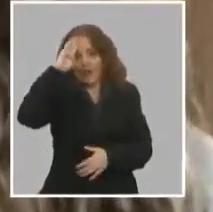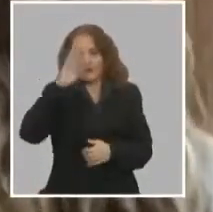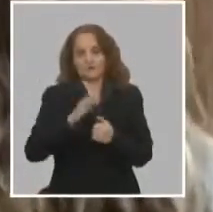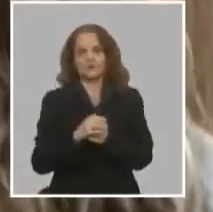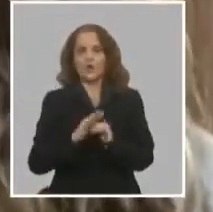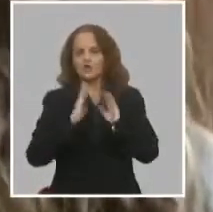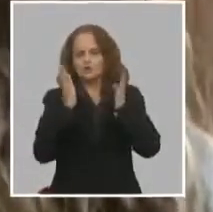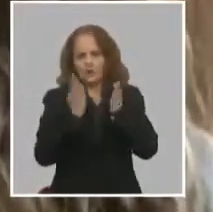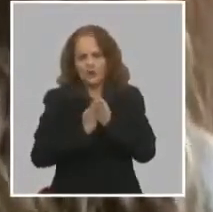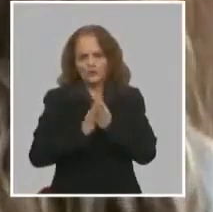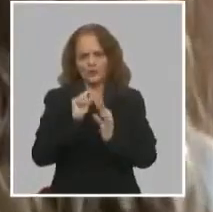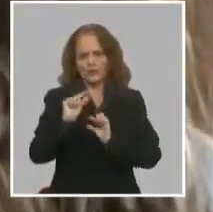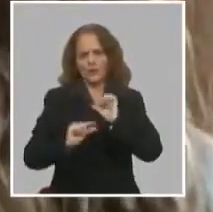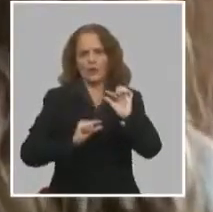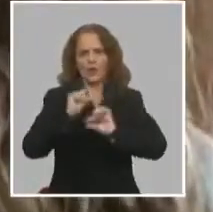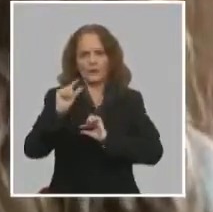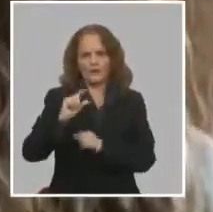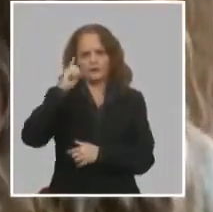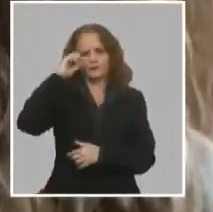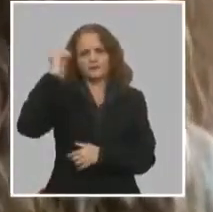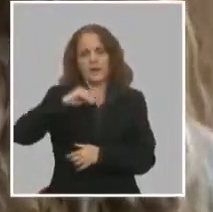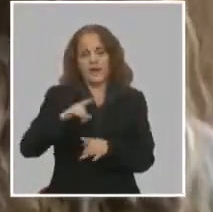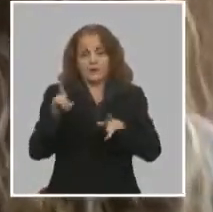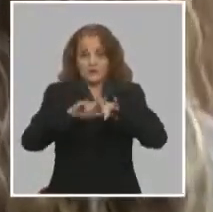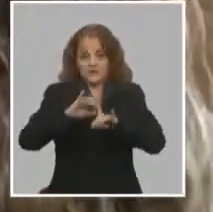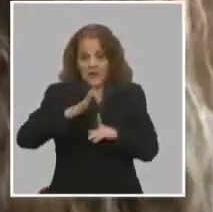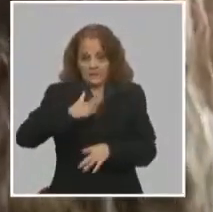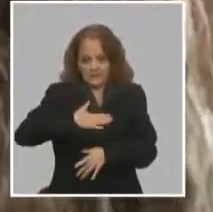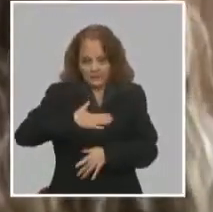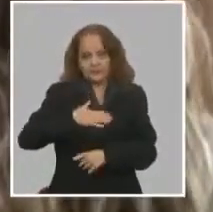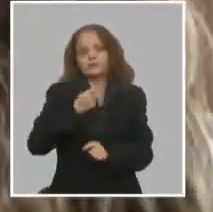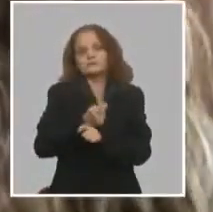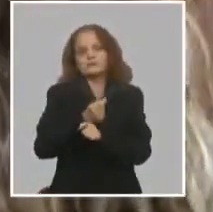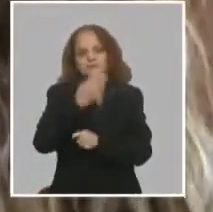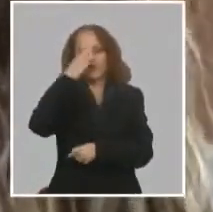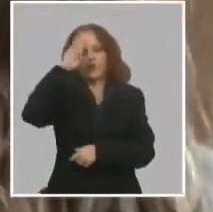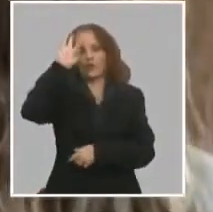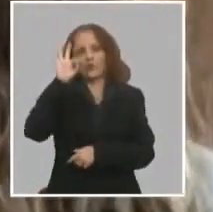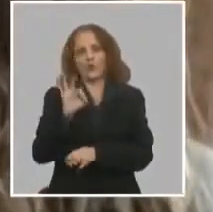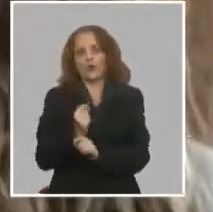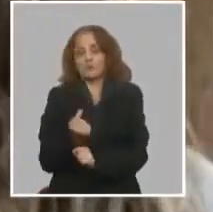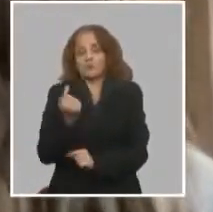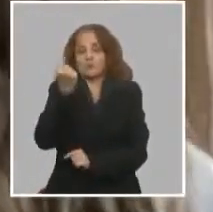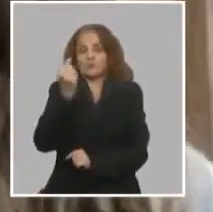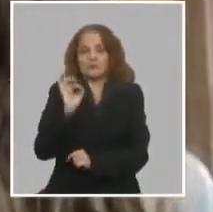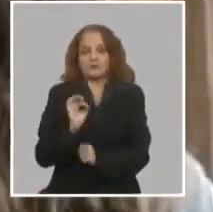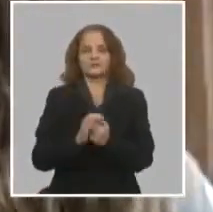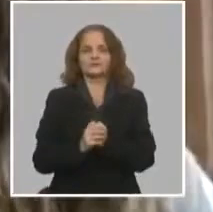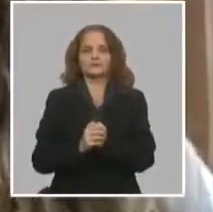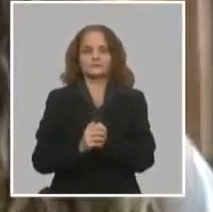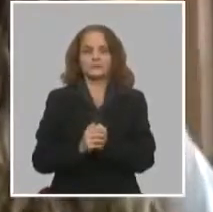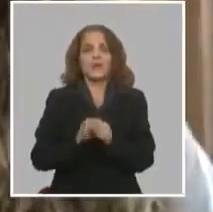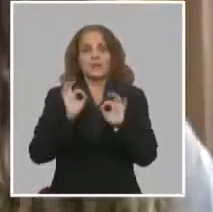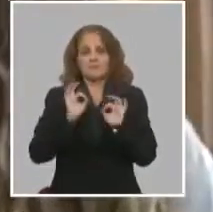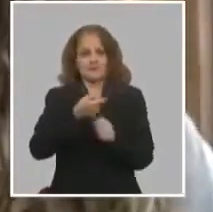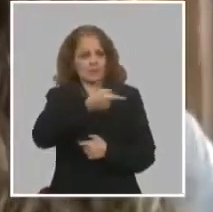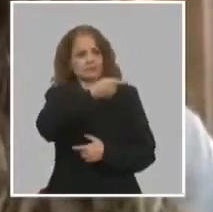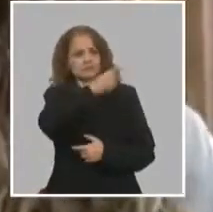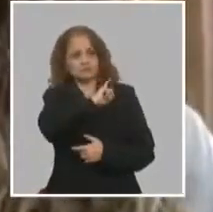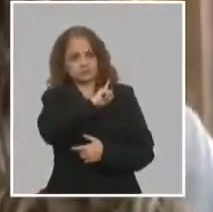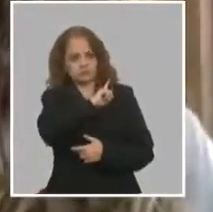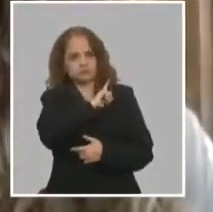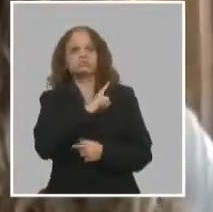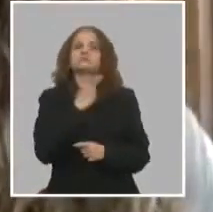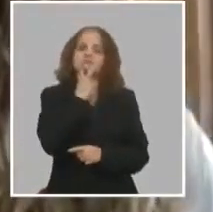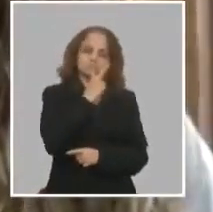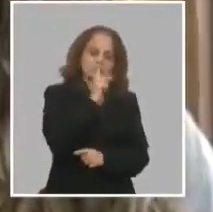que solo uno los aprende en las universidades y en las escuelas de Cuba. Salvamos vida en aquel momento, seguimos salvando vida y seguimos